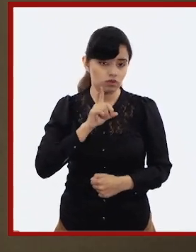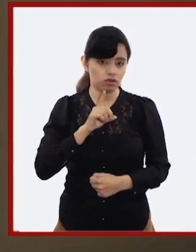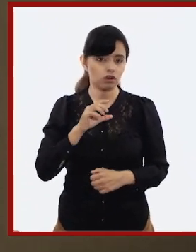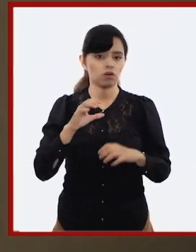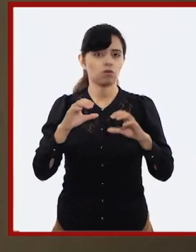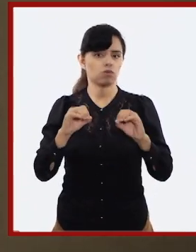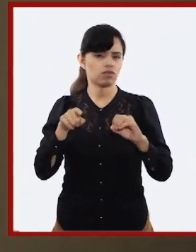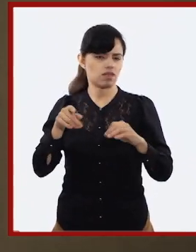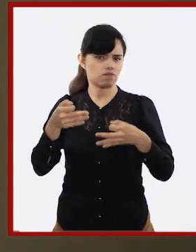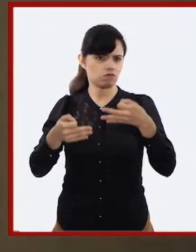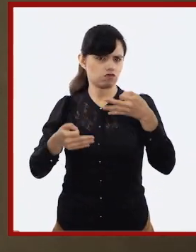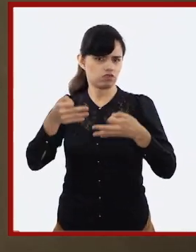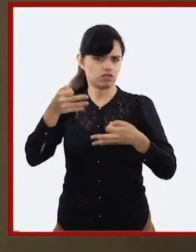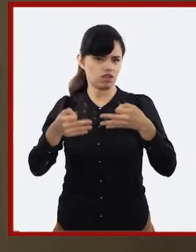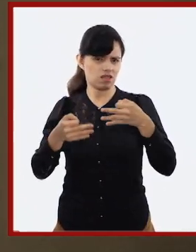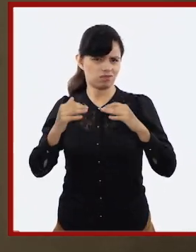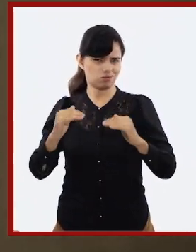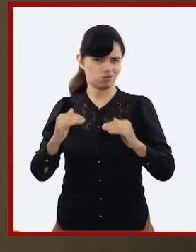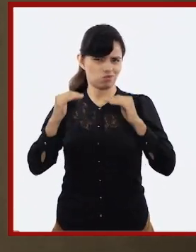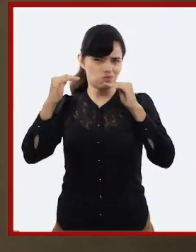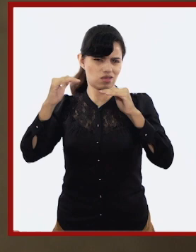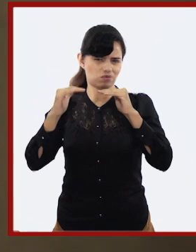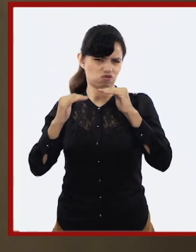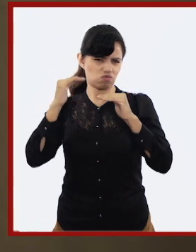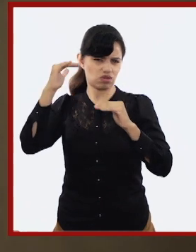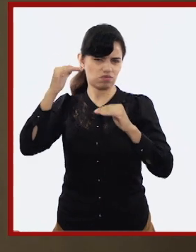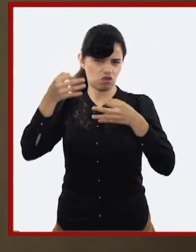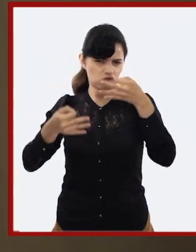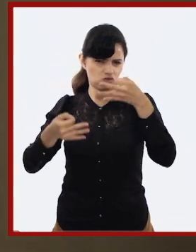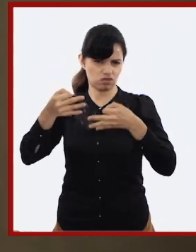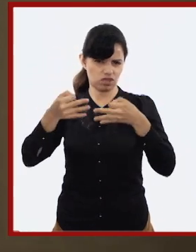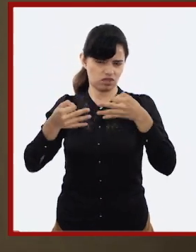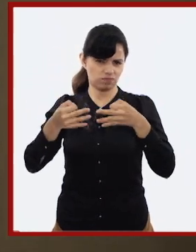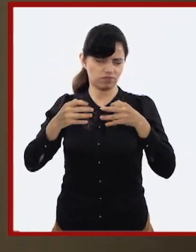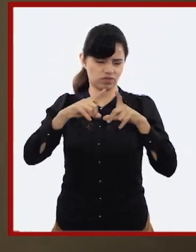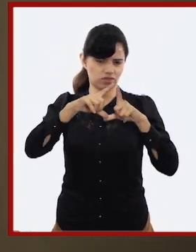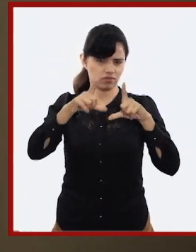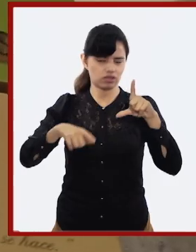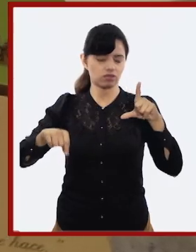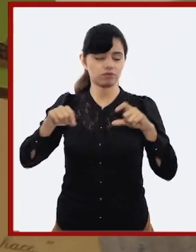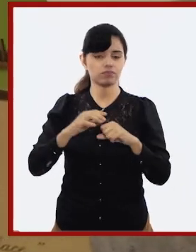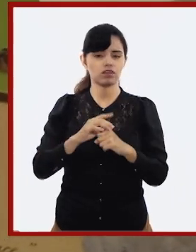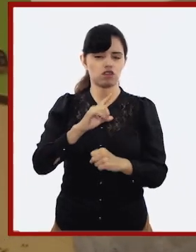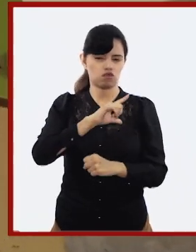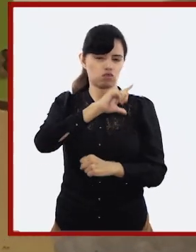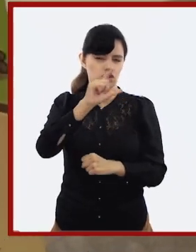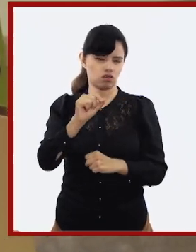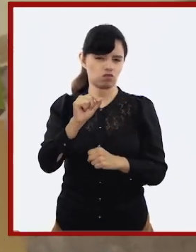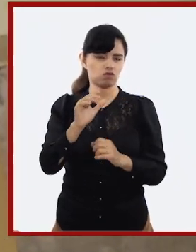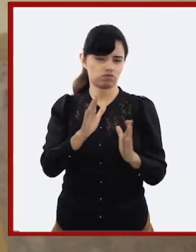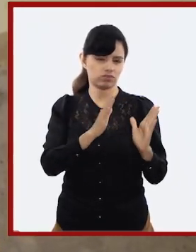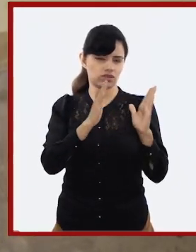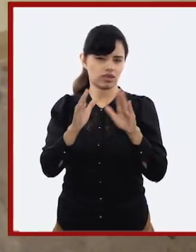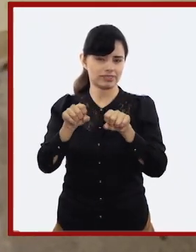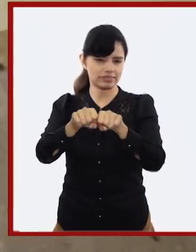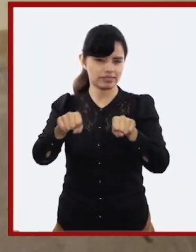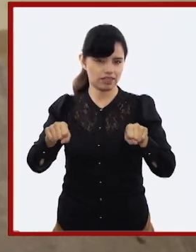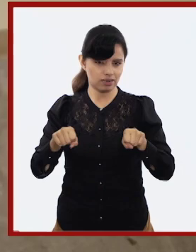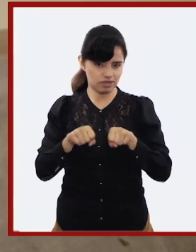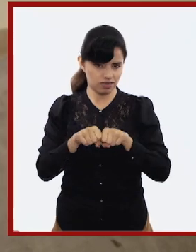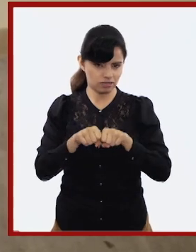ministra de la Suprema Corte de Justicia de la Nación. Y después hay otra sala que es la de